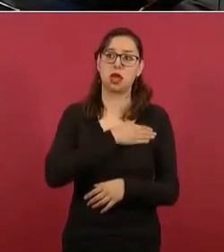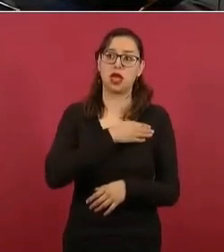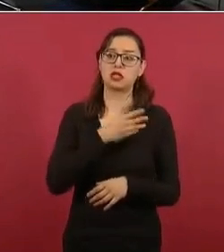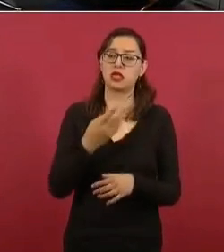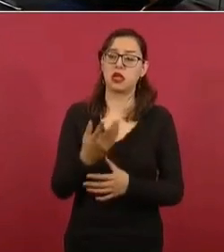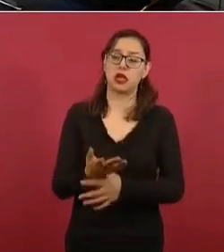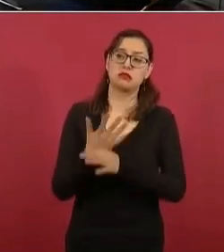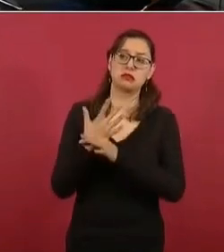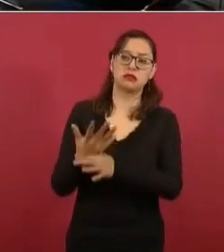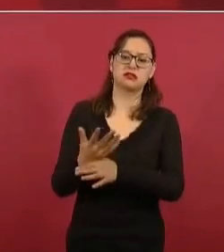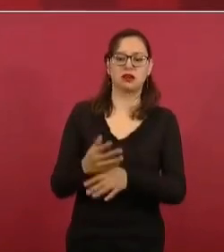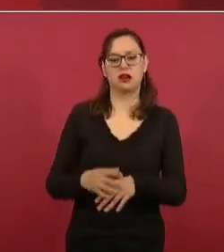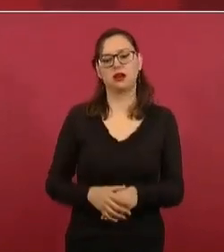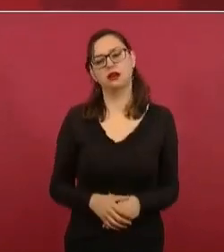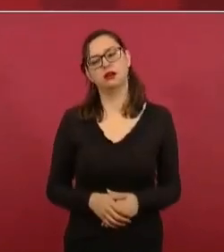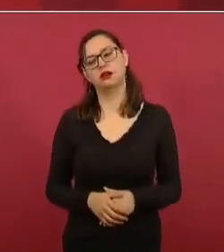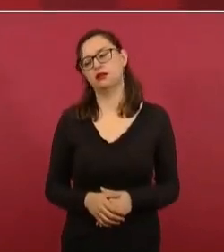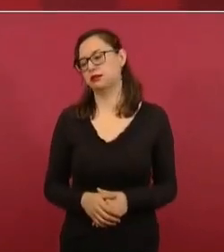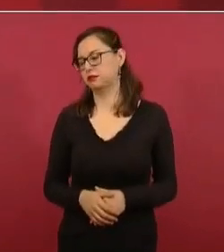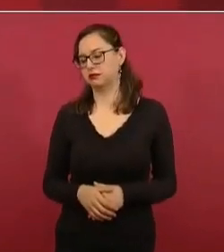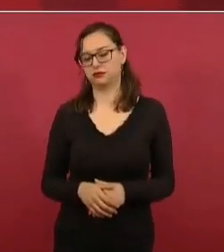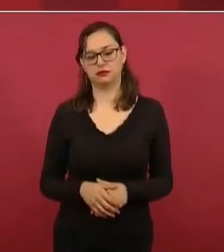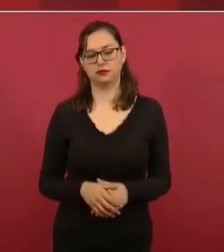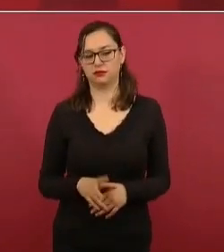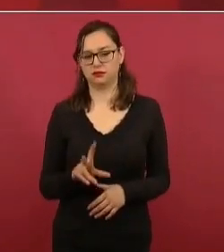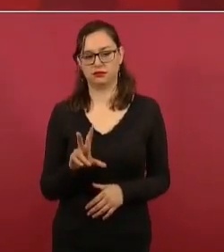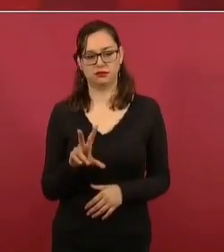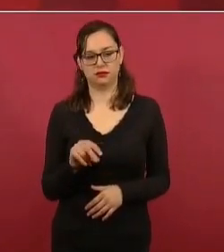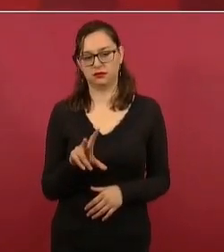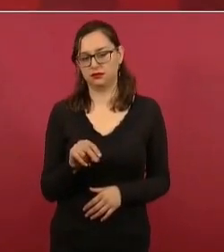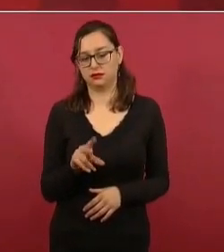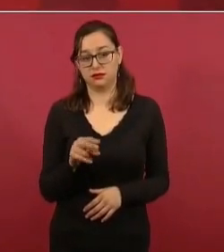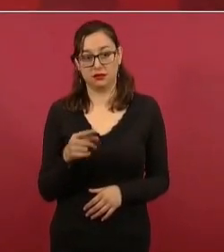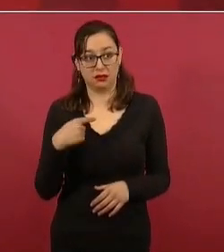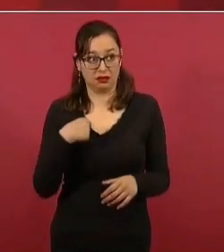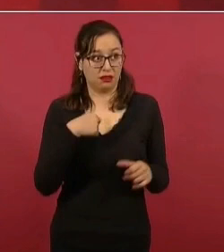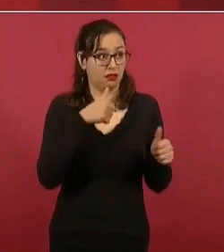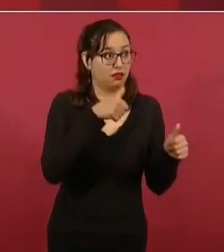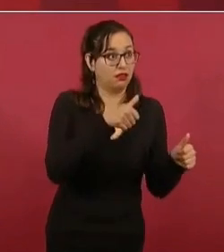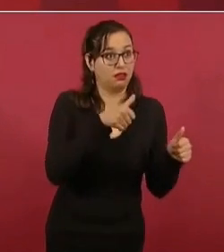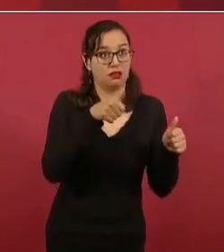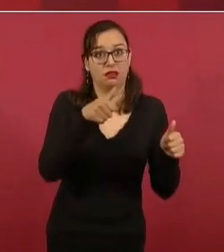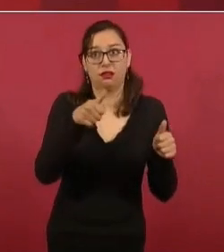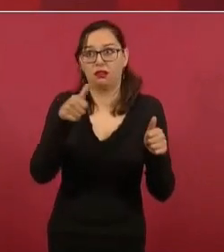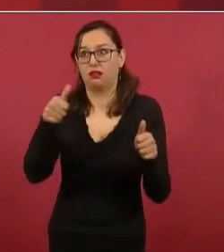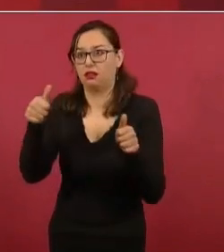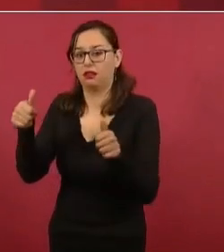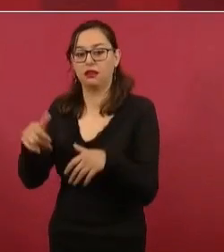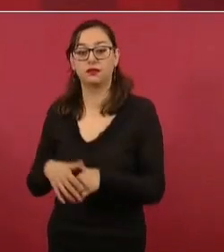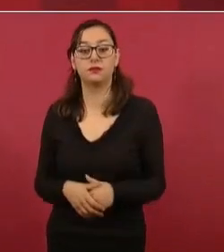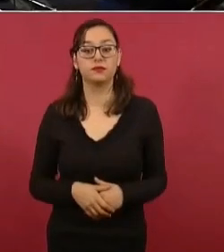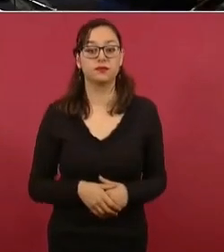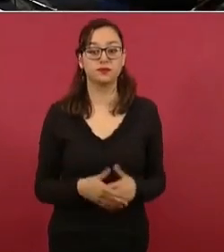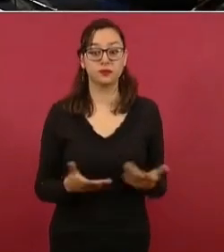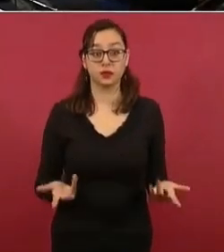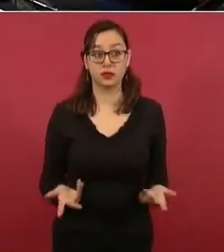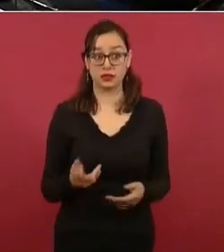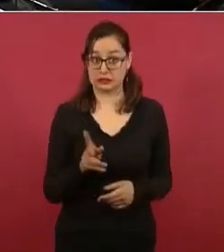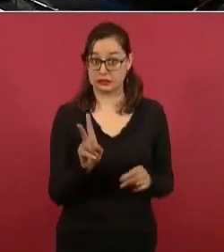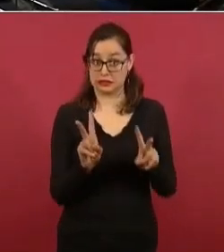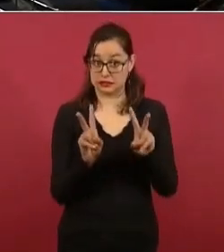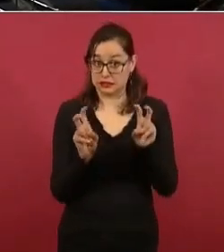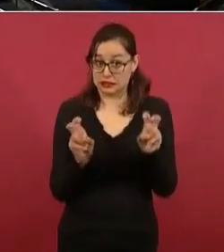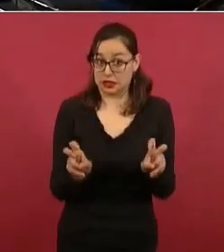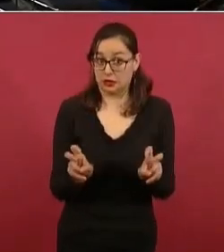si nos atenemos a eso, Presidente, y aunque se trata de un tema técnico, ¿usted